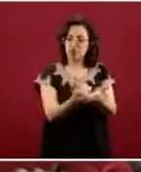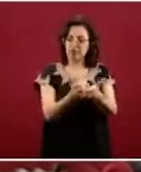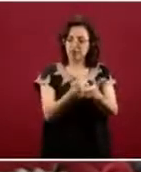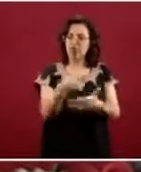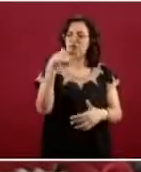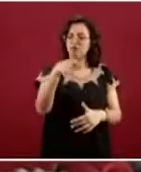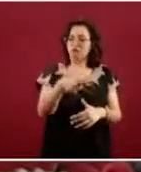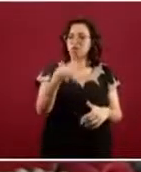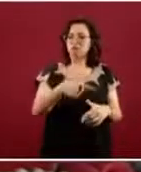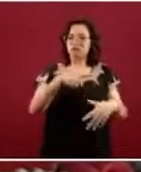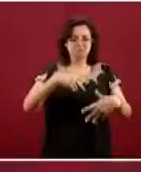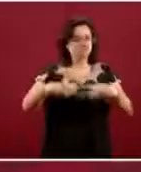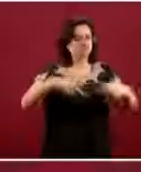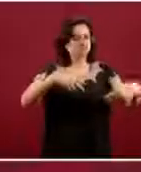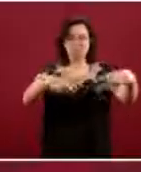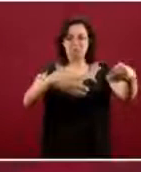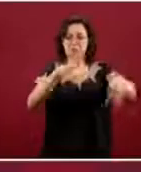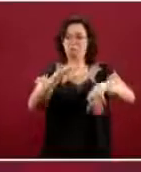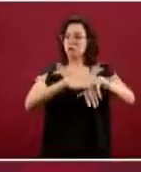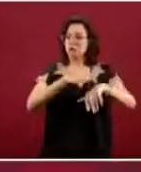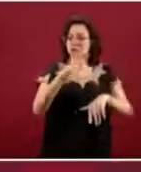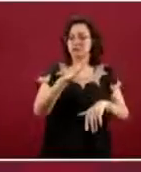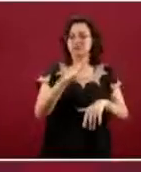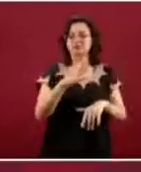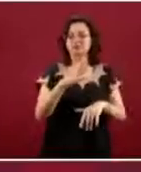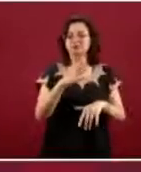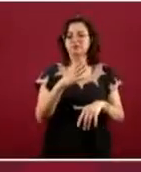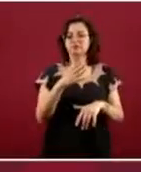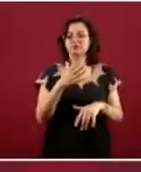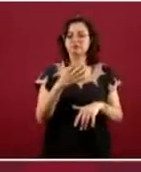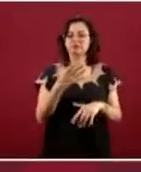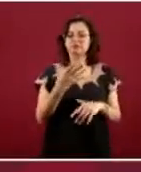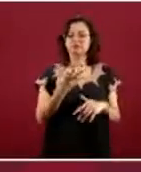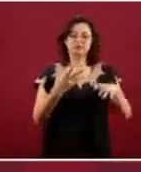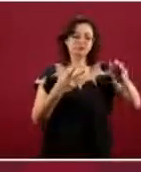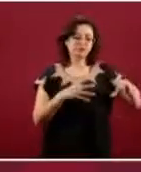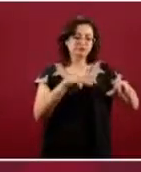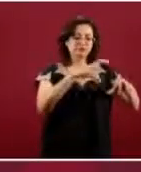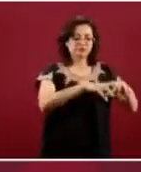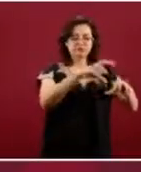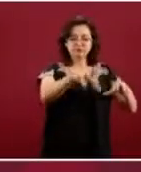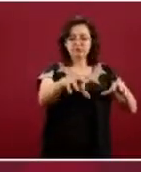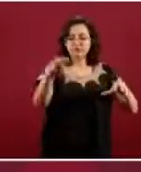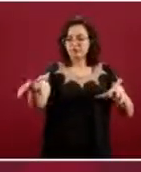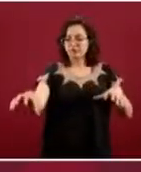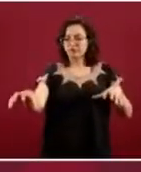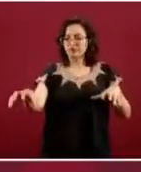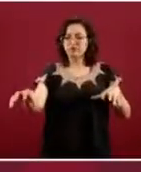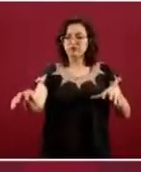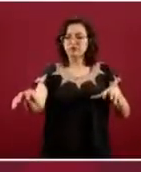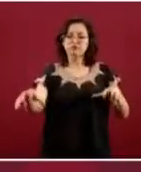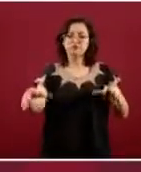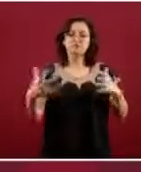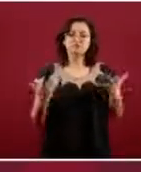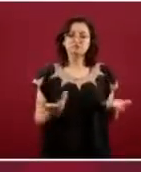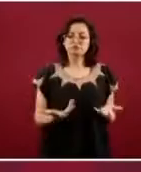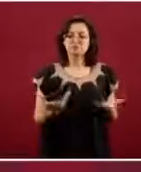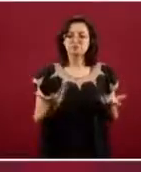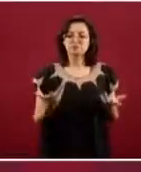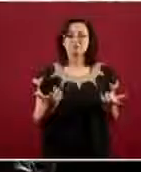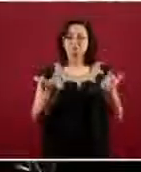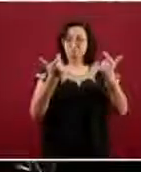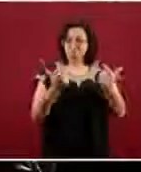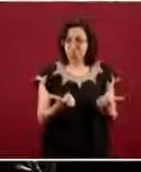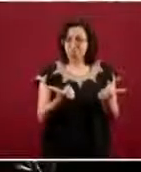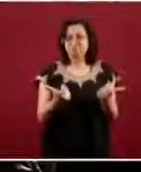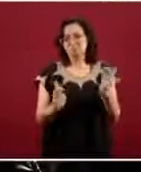urbanas, predomina todavía en los sectores que tienen cierta capacidad